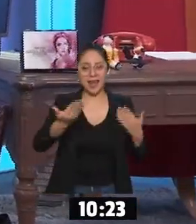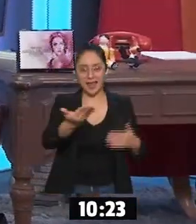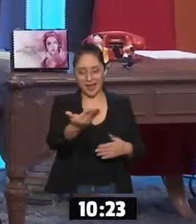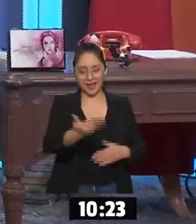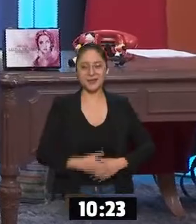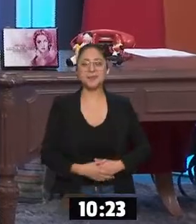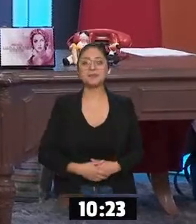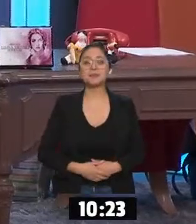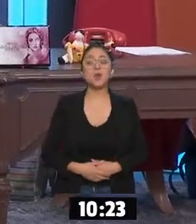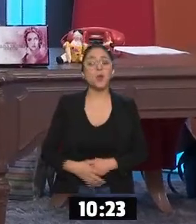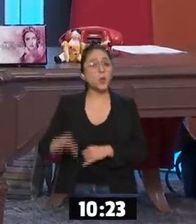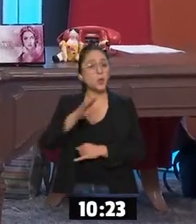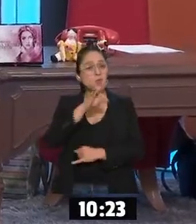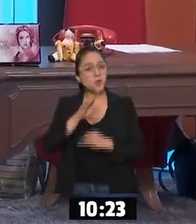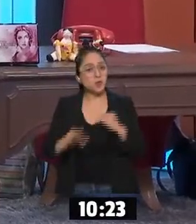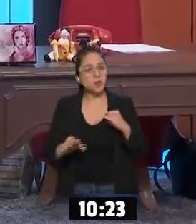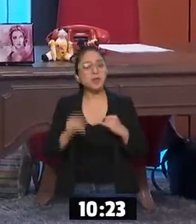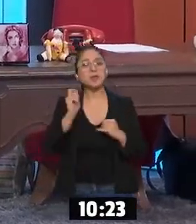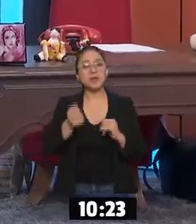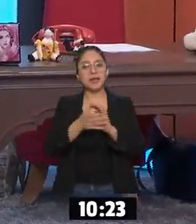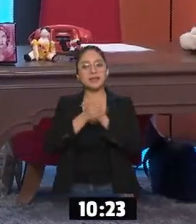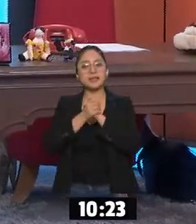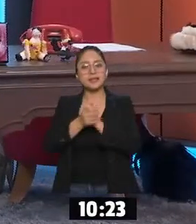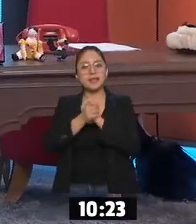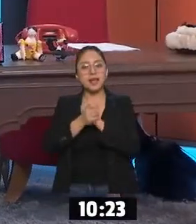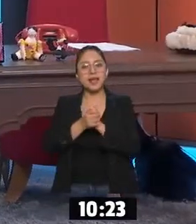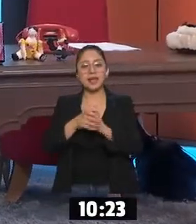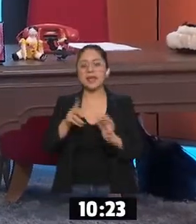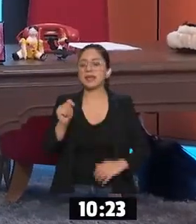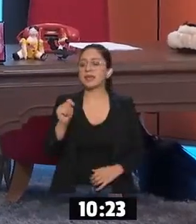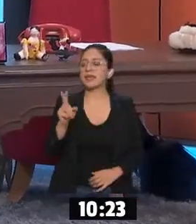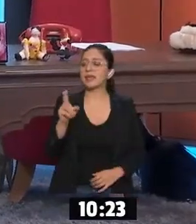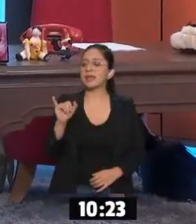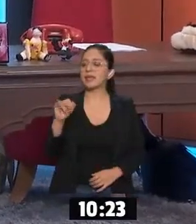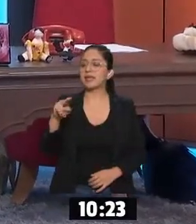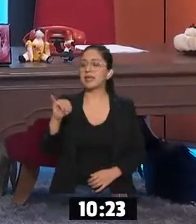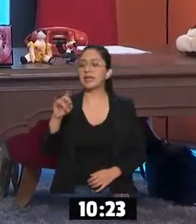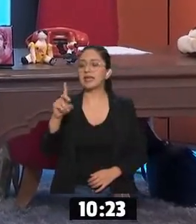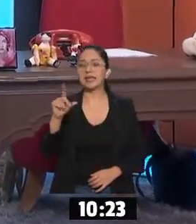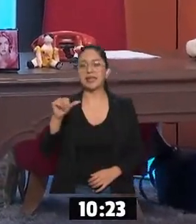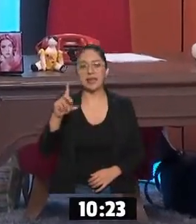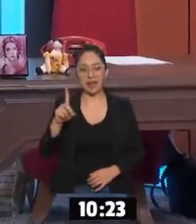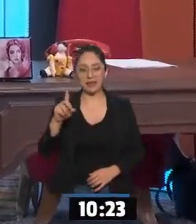Eso, hoy para terminar. Un saludo para Trinidad.